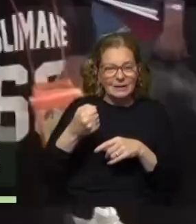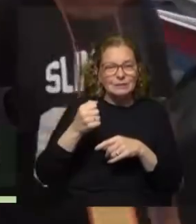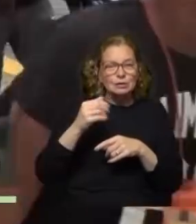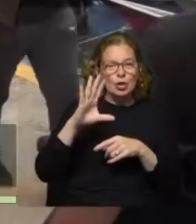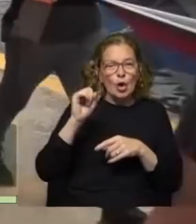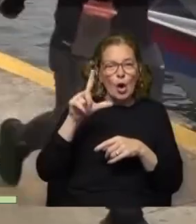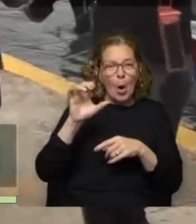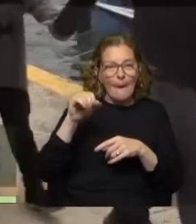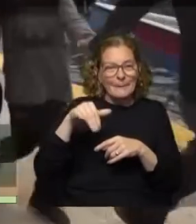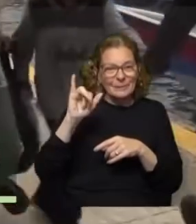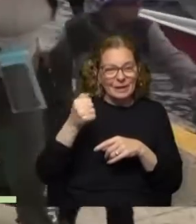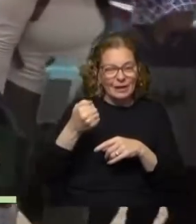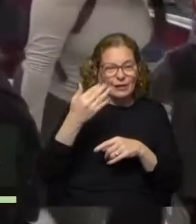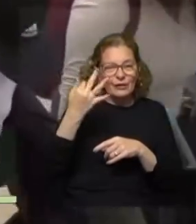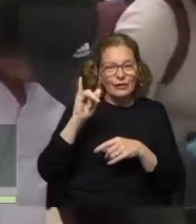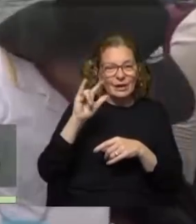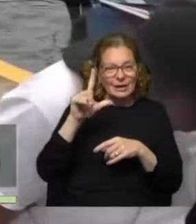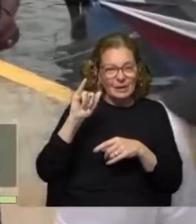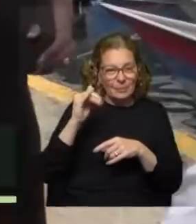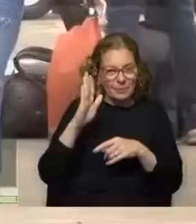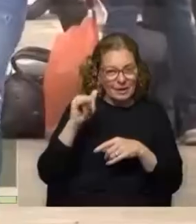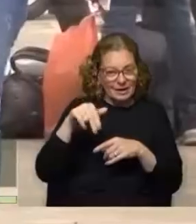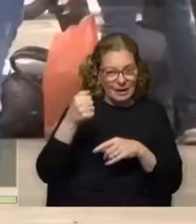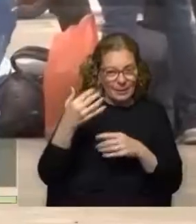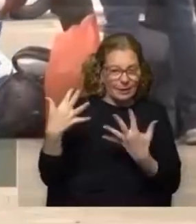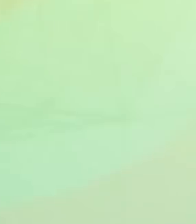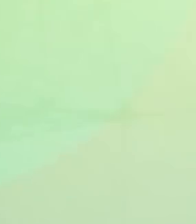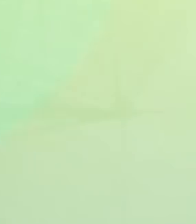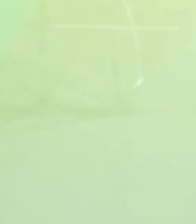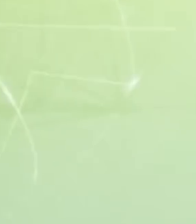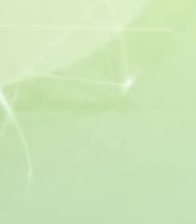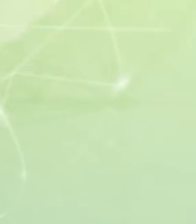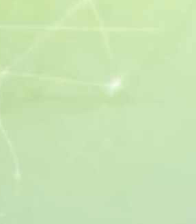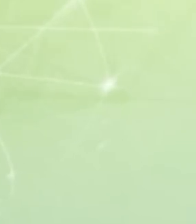según datos facilitados por la organización internacional para las migraciones